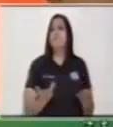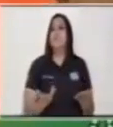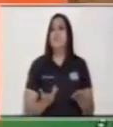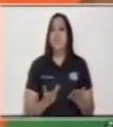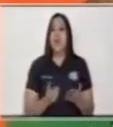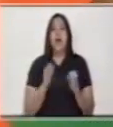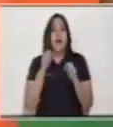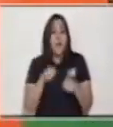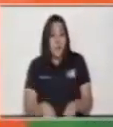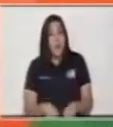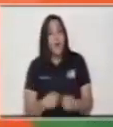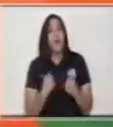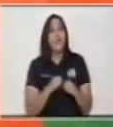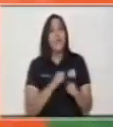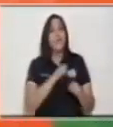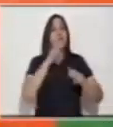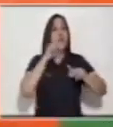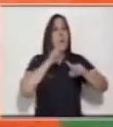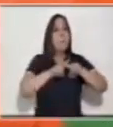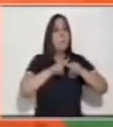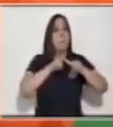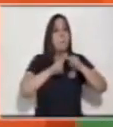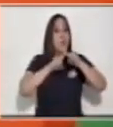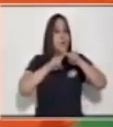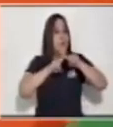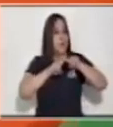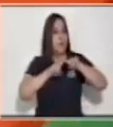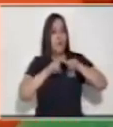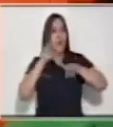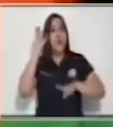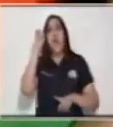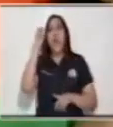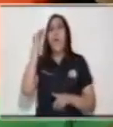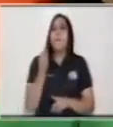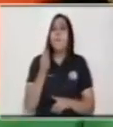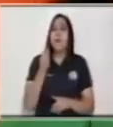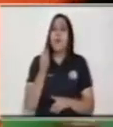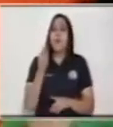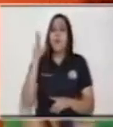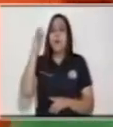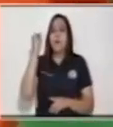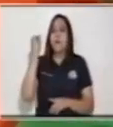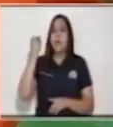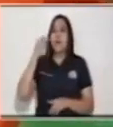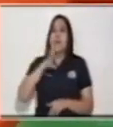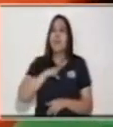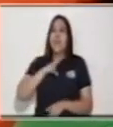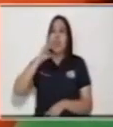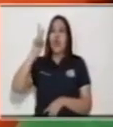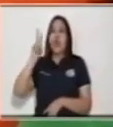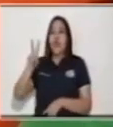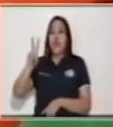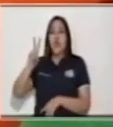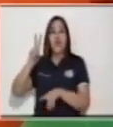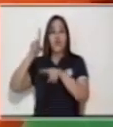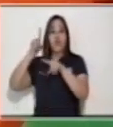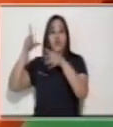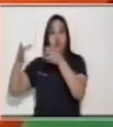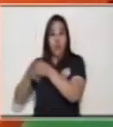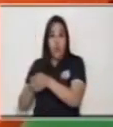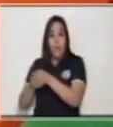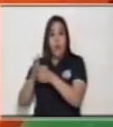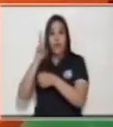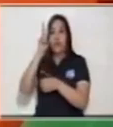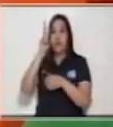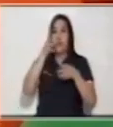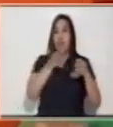Lo puedo escribir como una multiplicación. ¿Por qué? Porque tengo dos grupos con la misma cantidad de elementos. Se